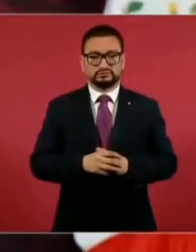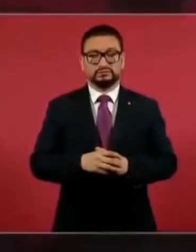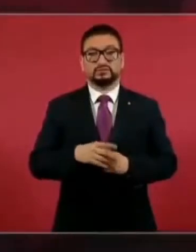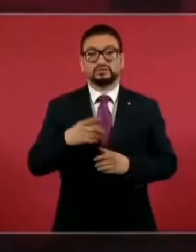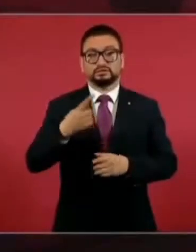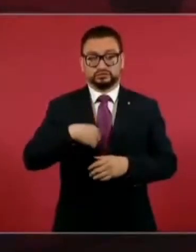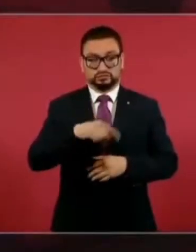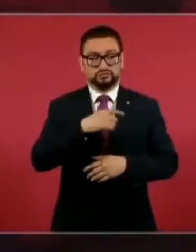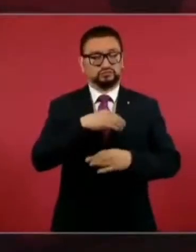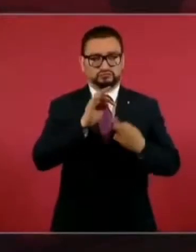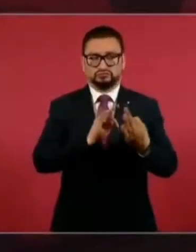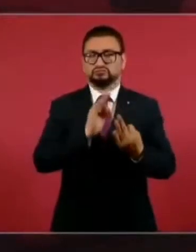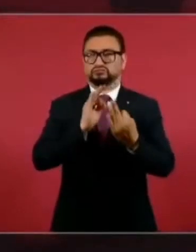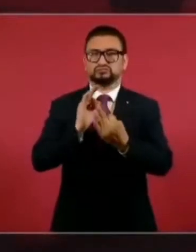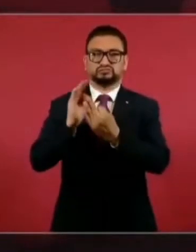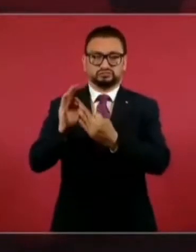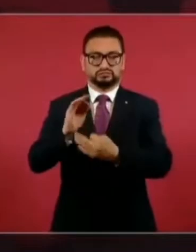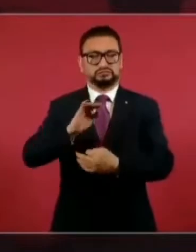enfrentamos